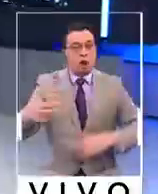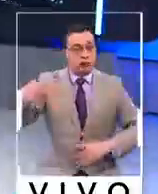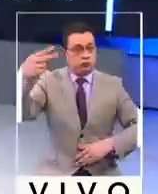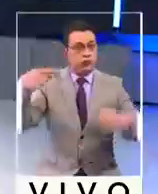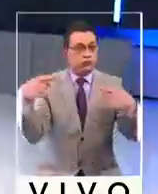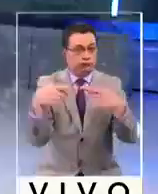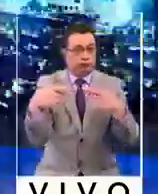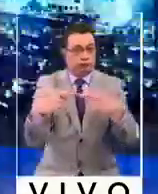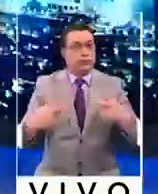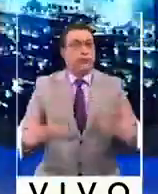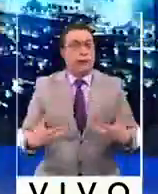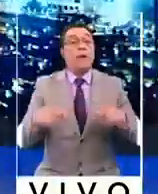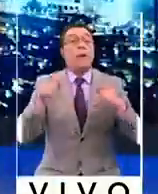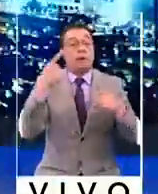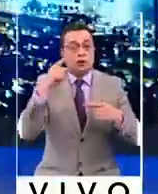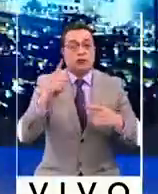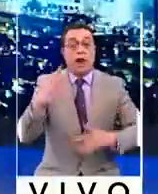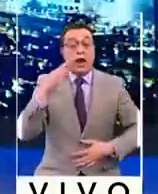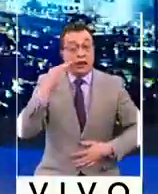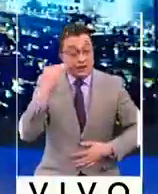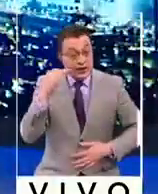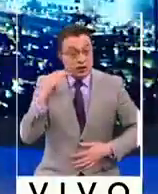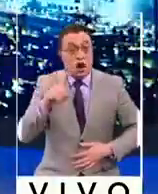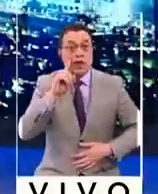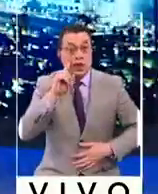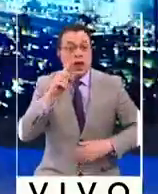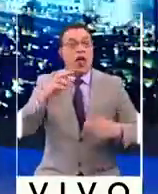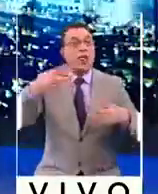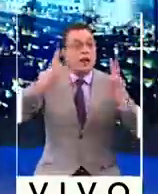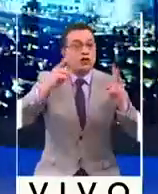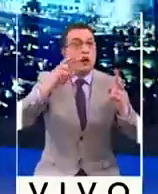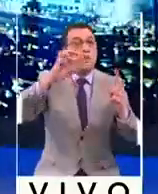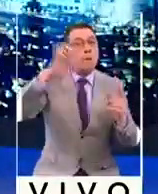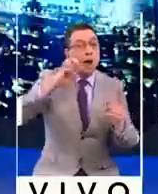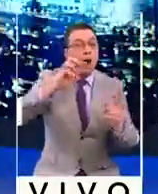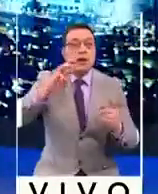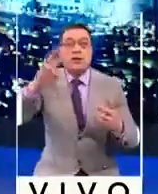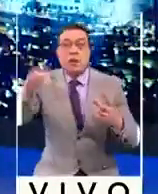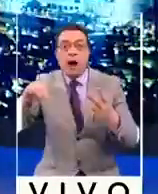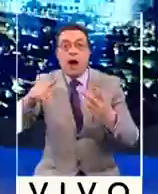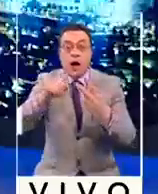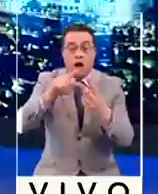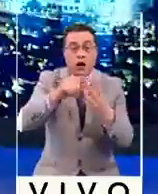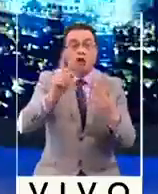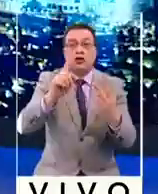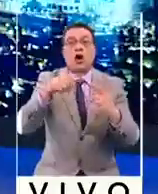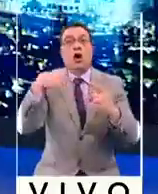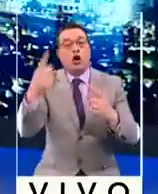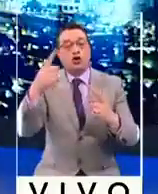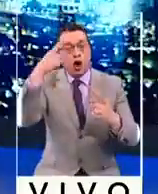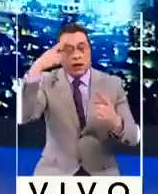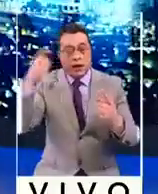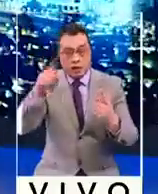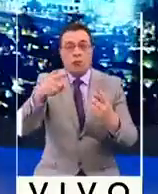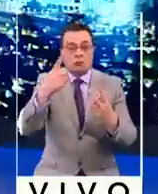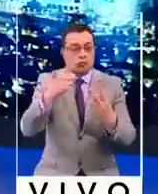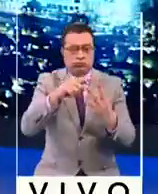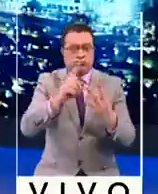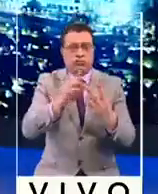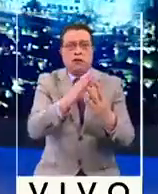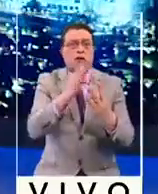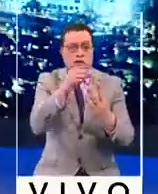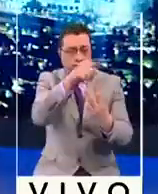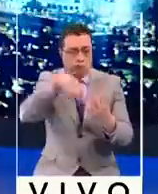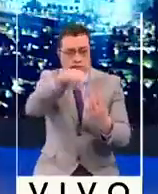porque mientras unos sostienen que los niños tienen derecho a un papá y a una mamá, otros creemos que a lo que tienen derecho es a una familia que